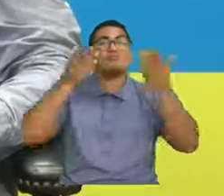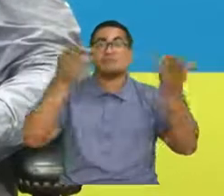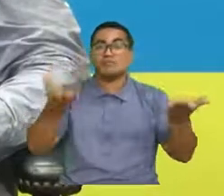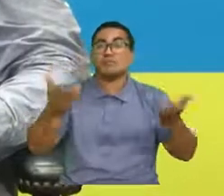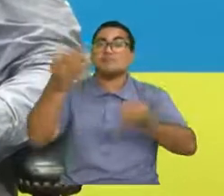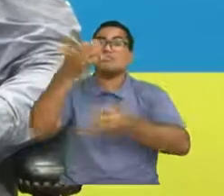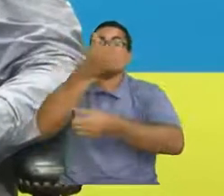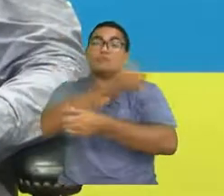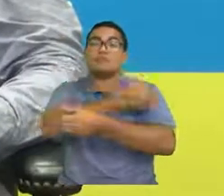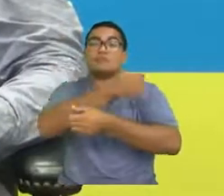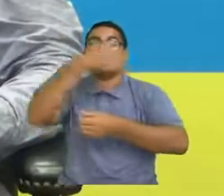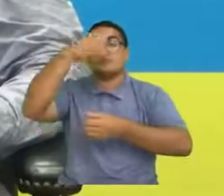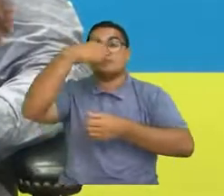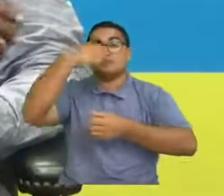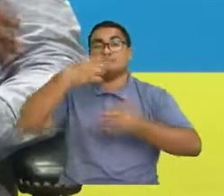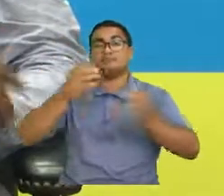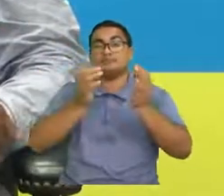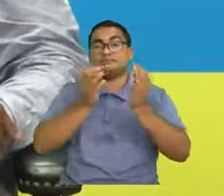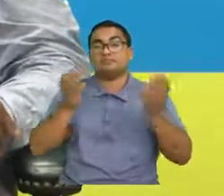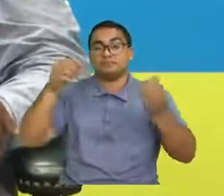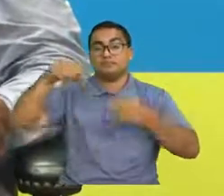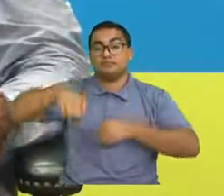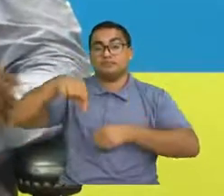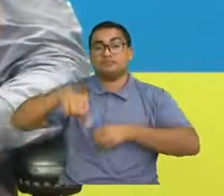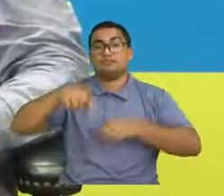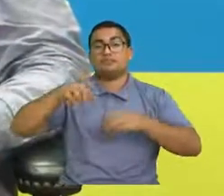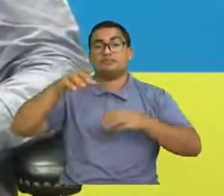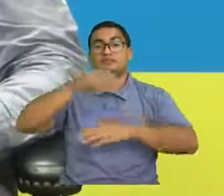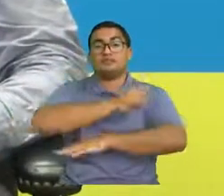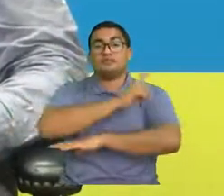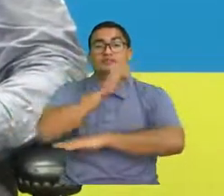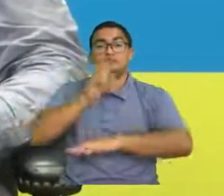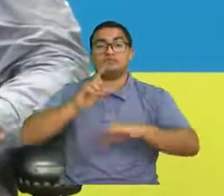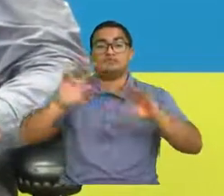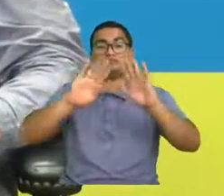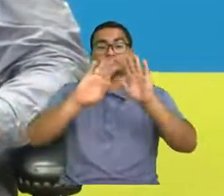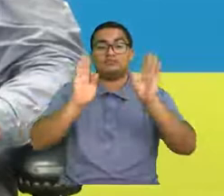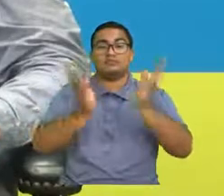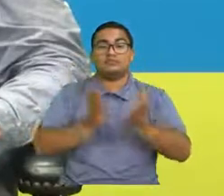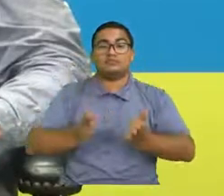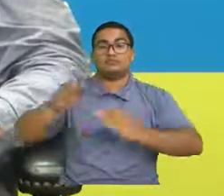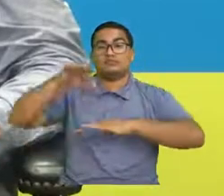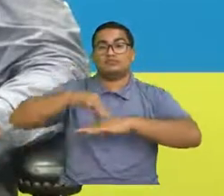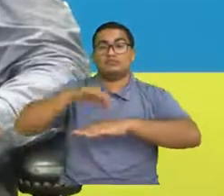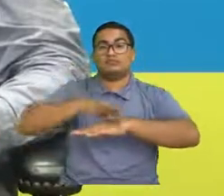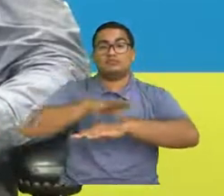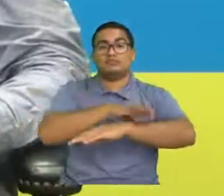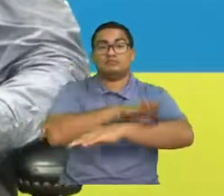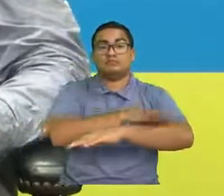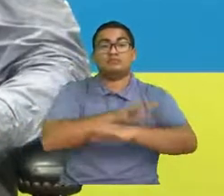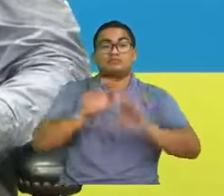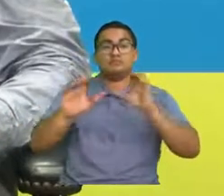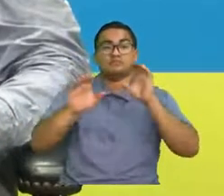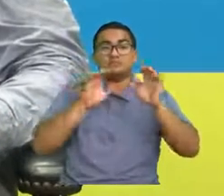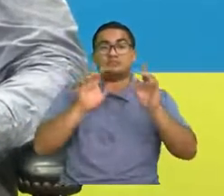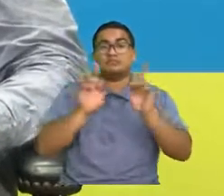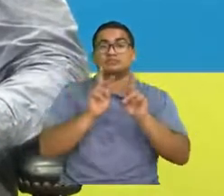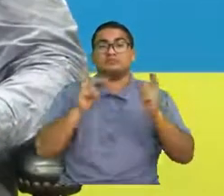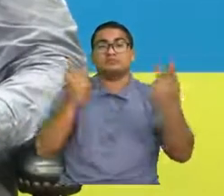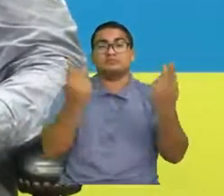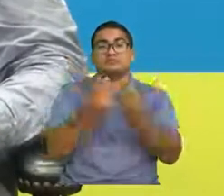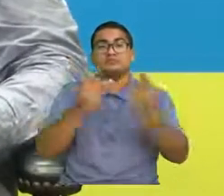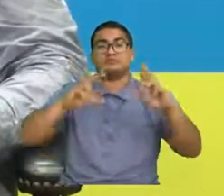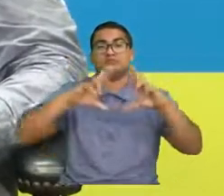esquema de vacunación. Hoy la compañera Rosario Murillo decía en su comunicación con el pueblo nicaragüense que la